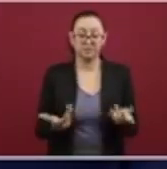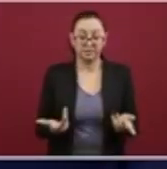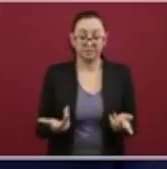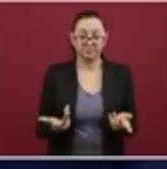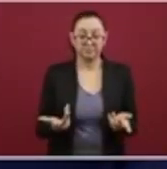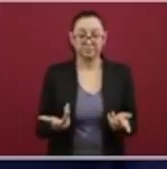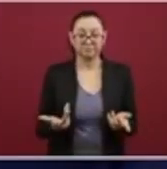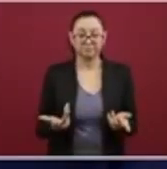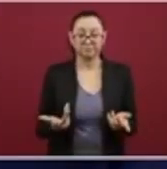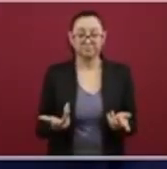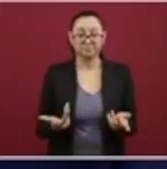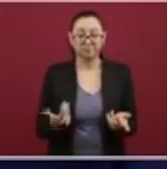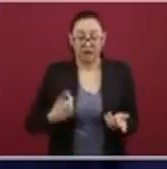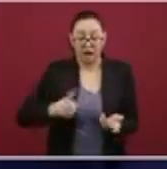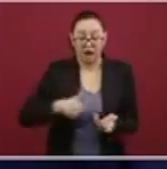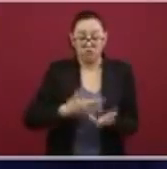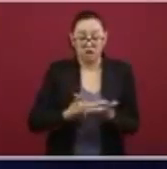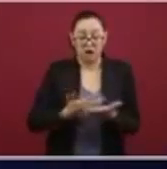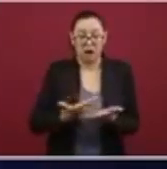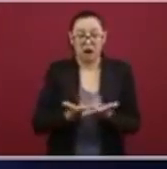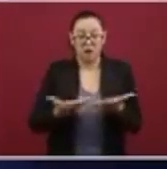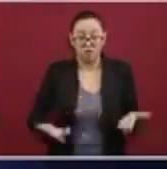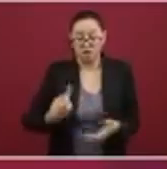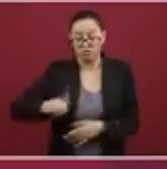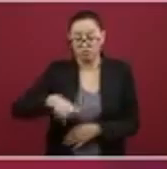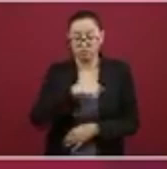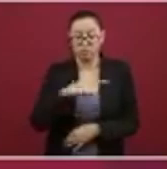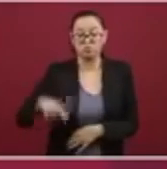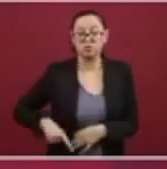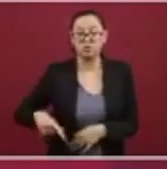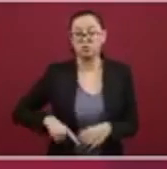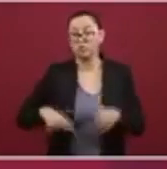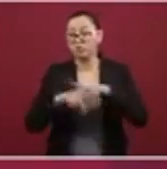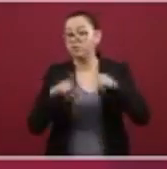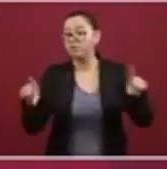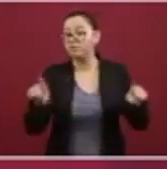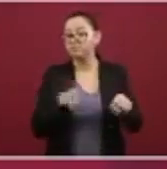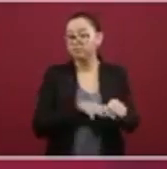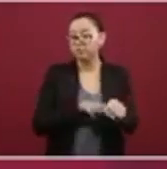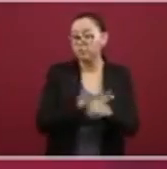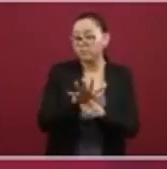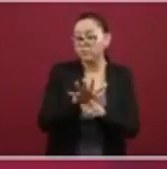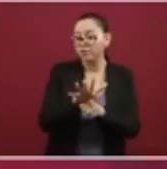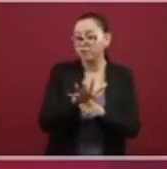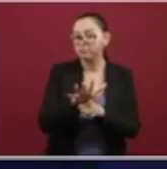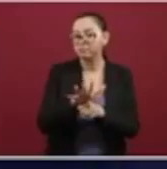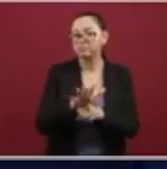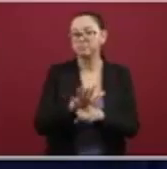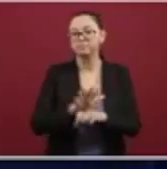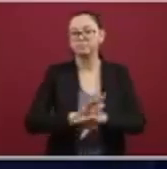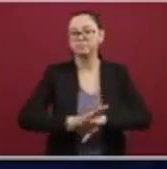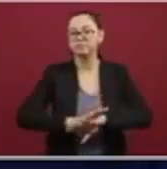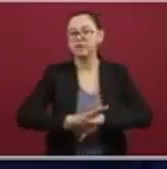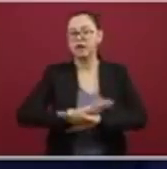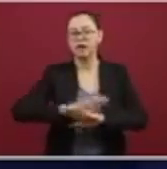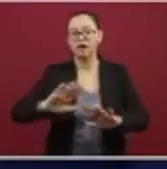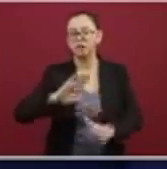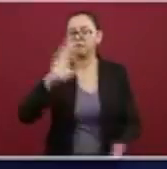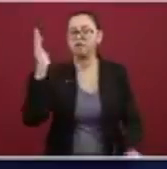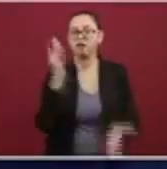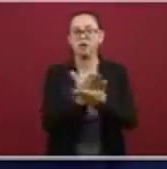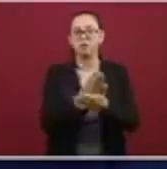con lo que estamos haciendo? Que ya no hay guerra,